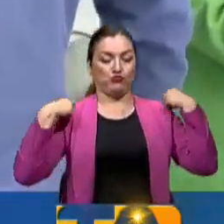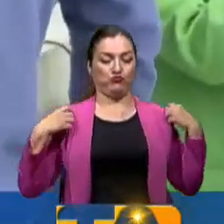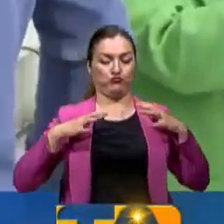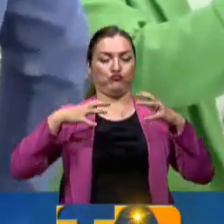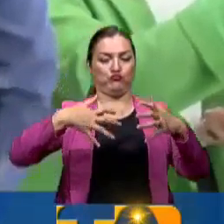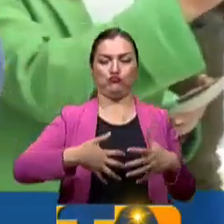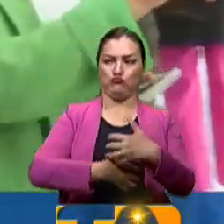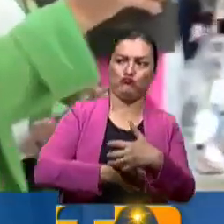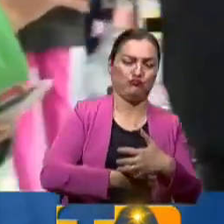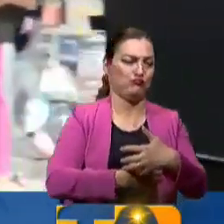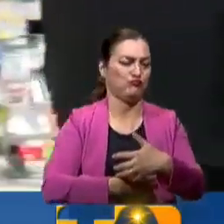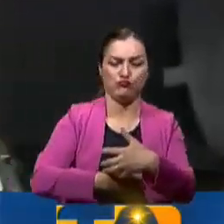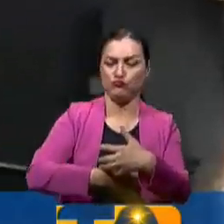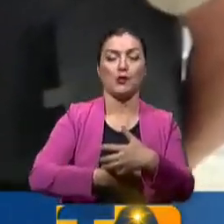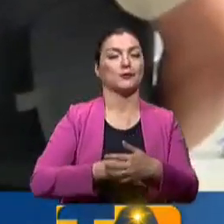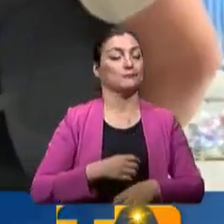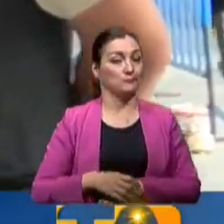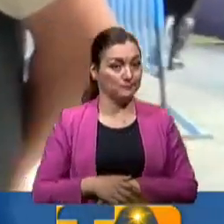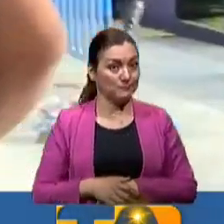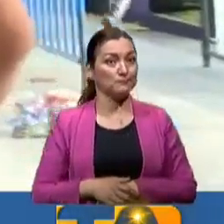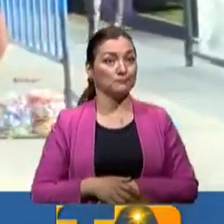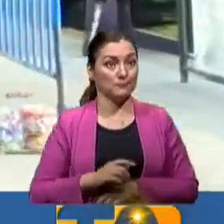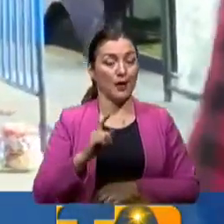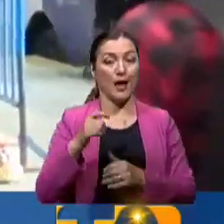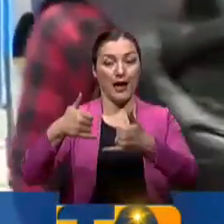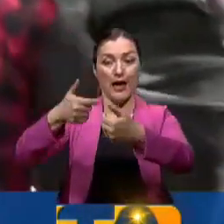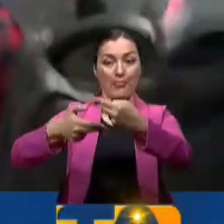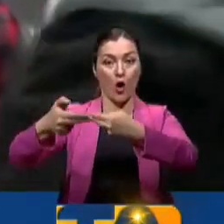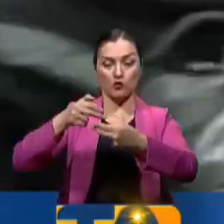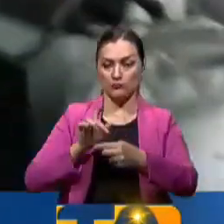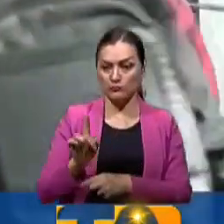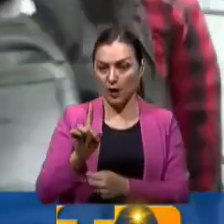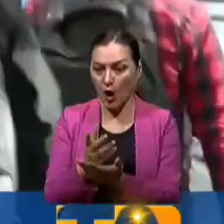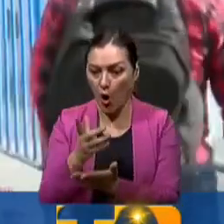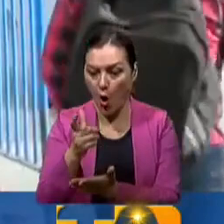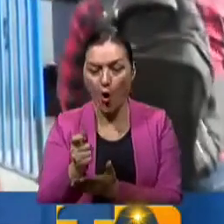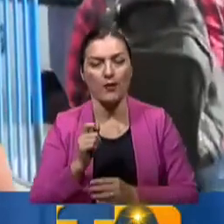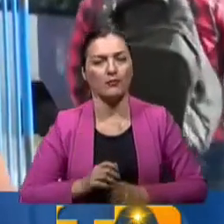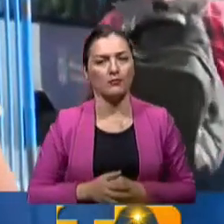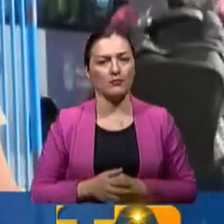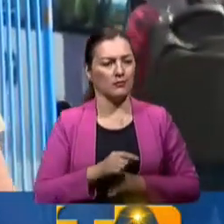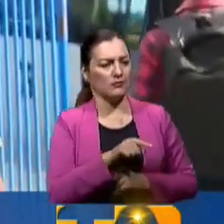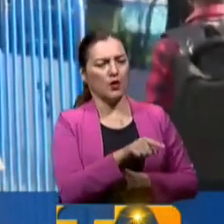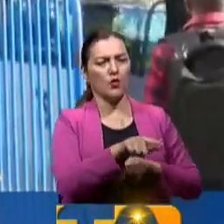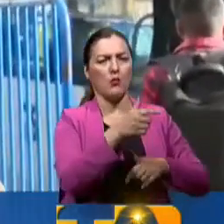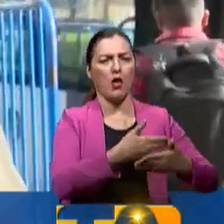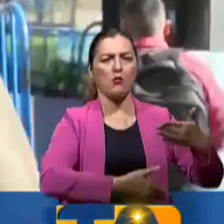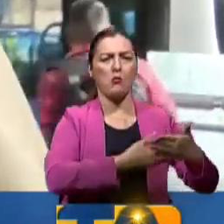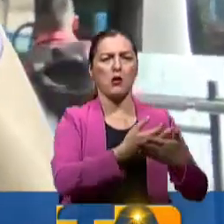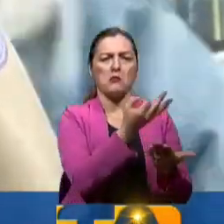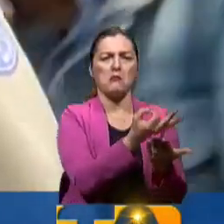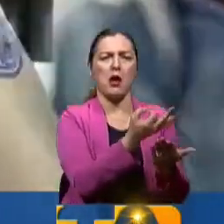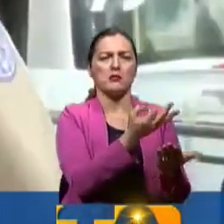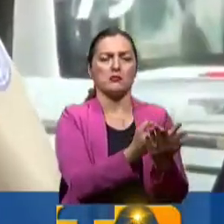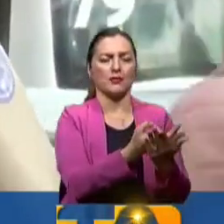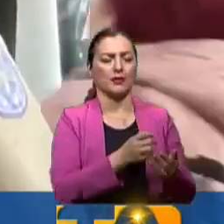las cosas en lugares regulados como son almacenes, de igual forma que no acepten ningún tipo de documento o papel de